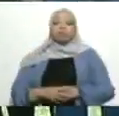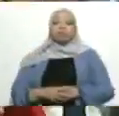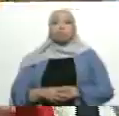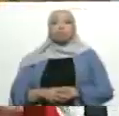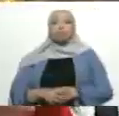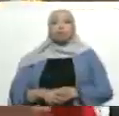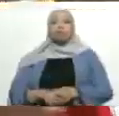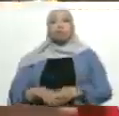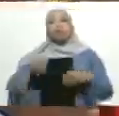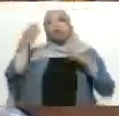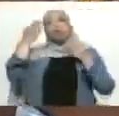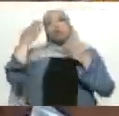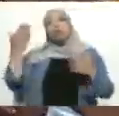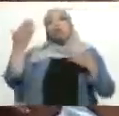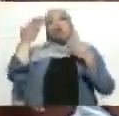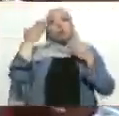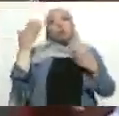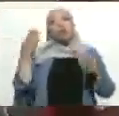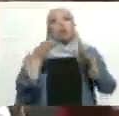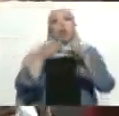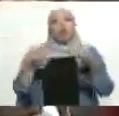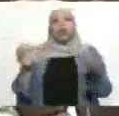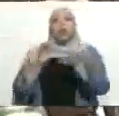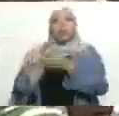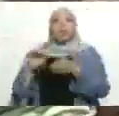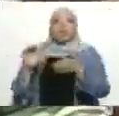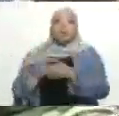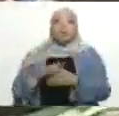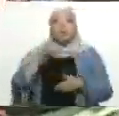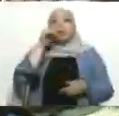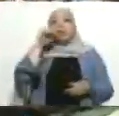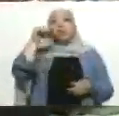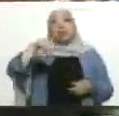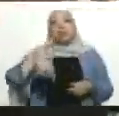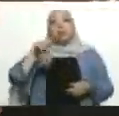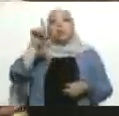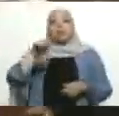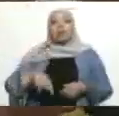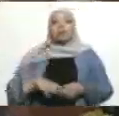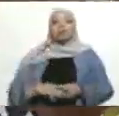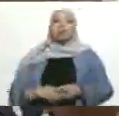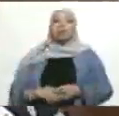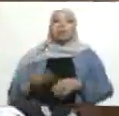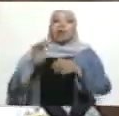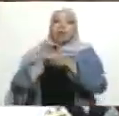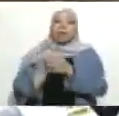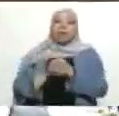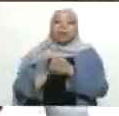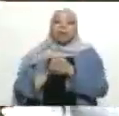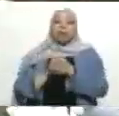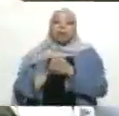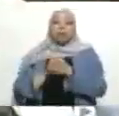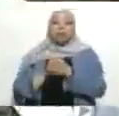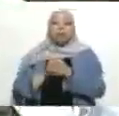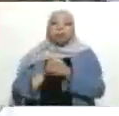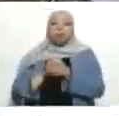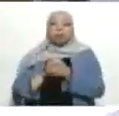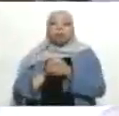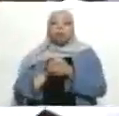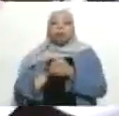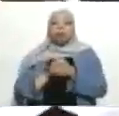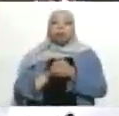Quiero saludarlos, compañeros, compañeras, amigos, amigas, aquí presentes. Compañeros, que